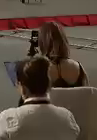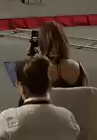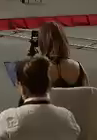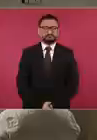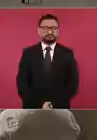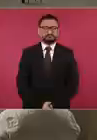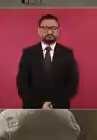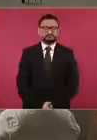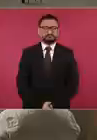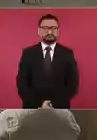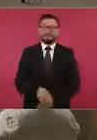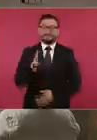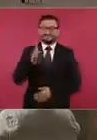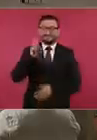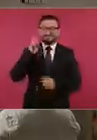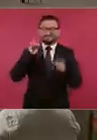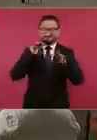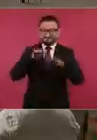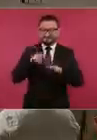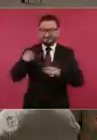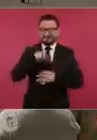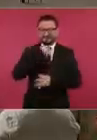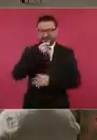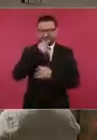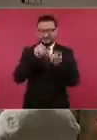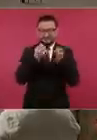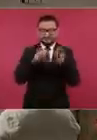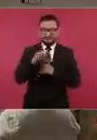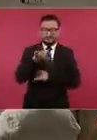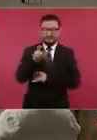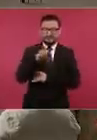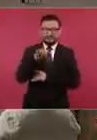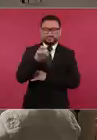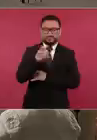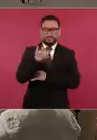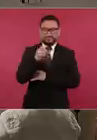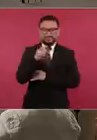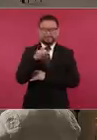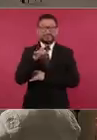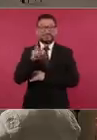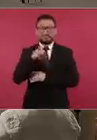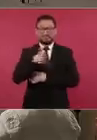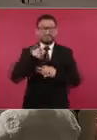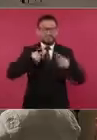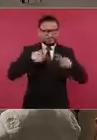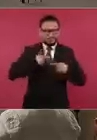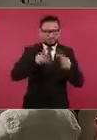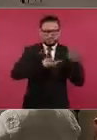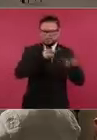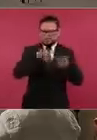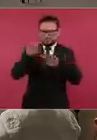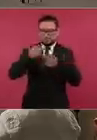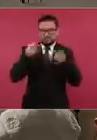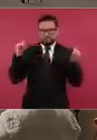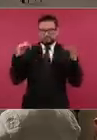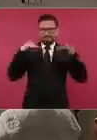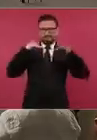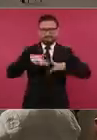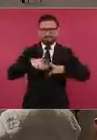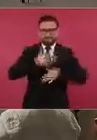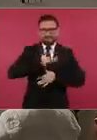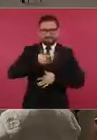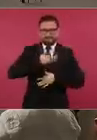esto. El reportero independiente Máximo Allende recogió el sentir de personas que se concentraron en el